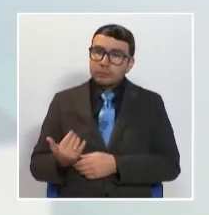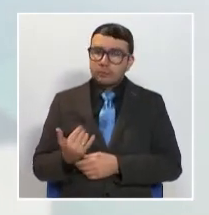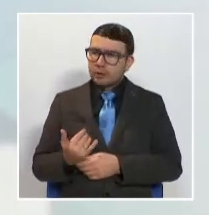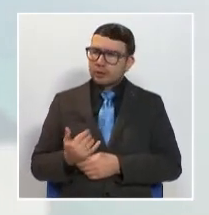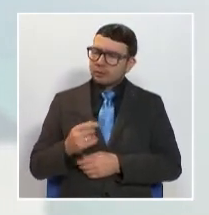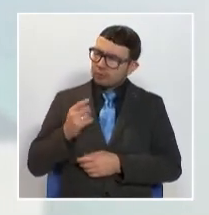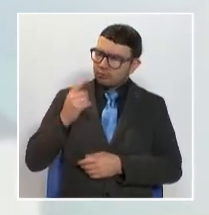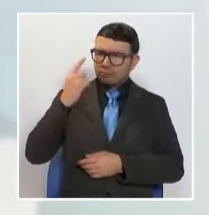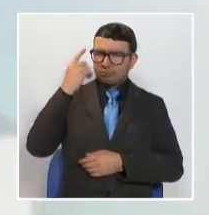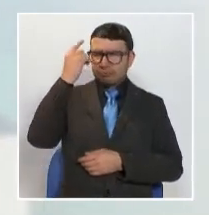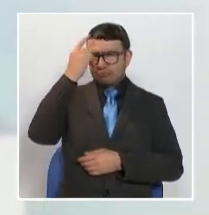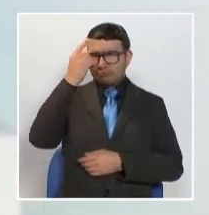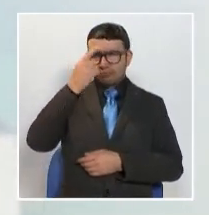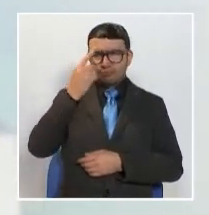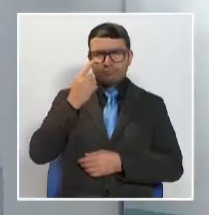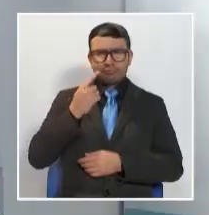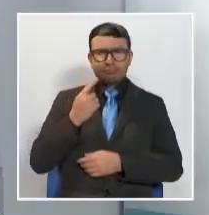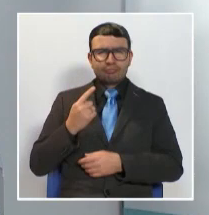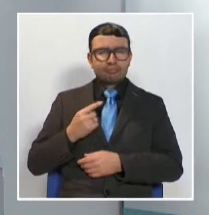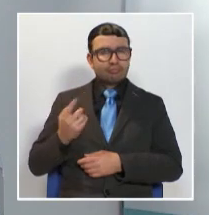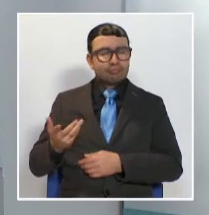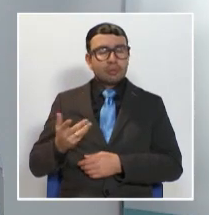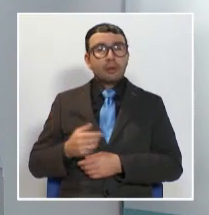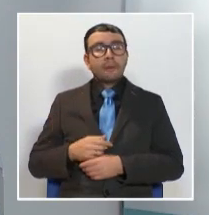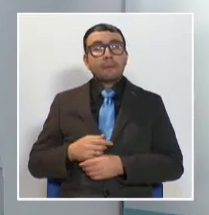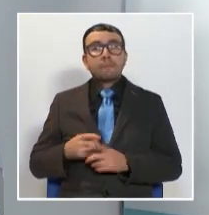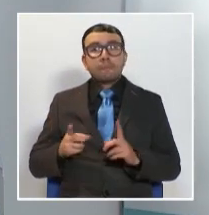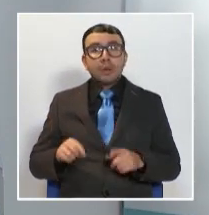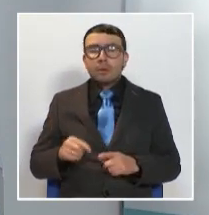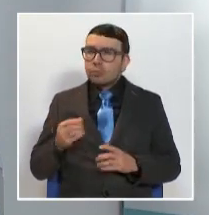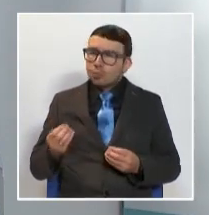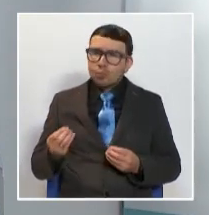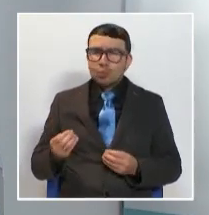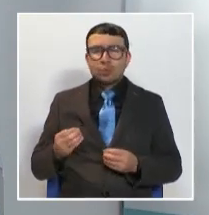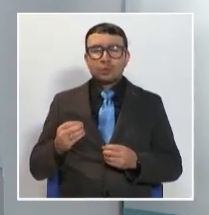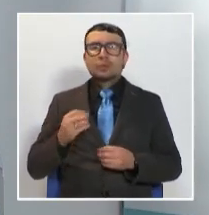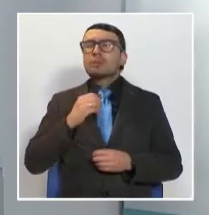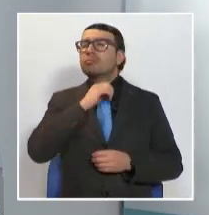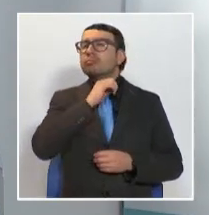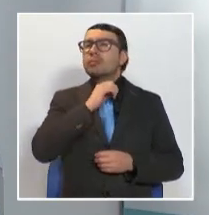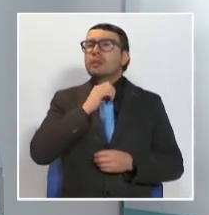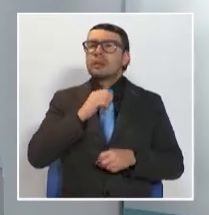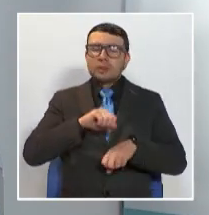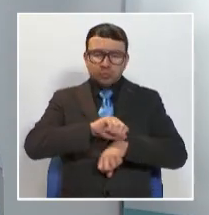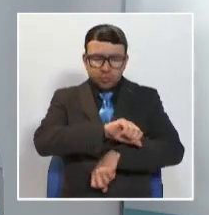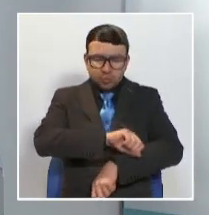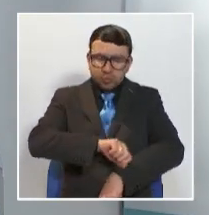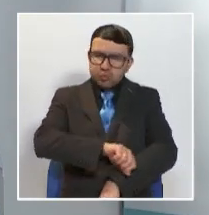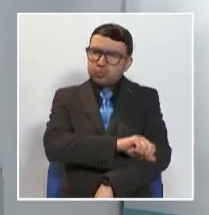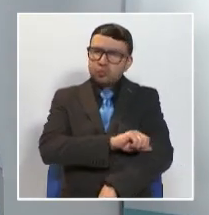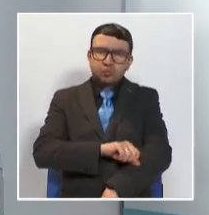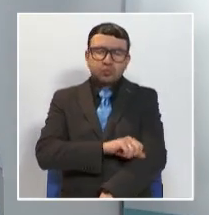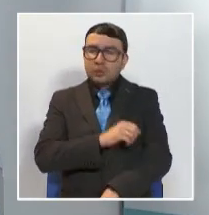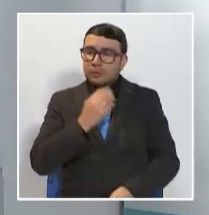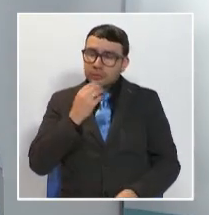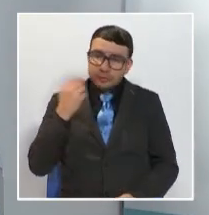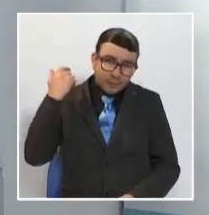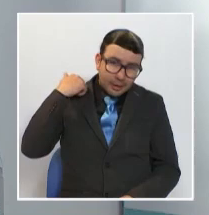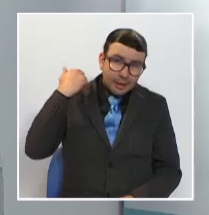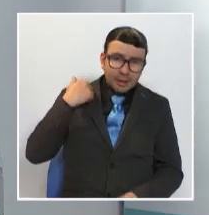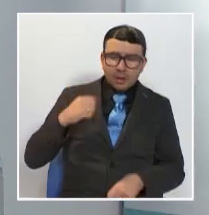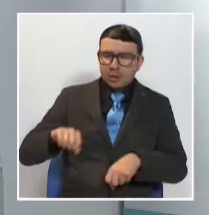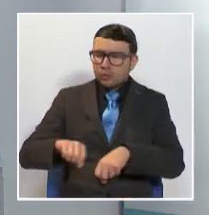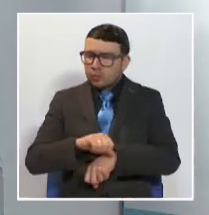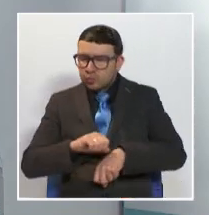en la carita, también por lo que le hicieron muchas gamografías para descubrir lo que era lo de la hernia